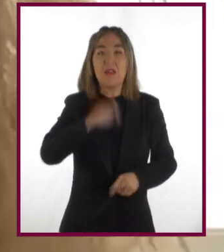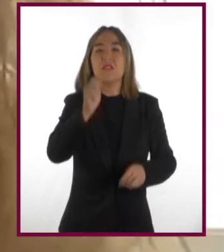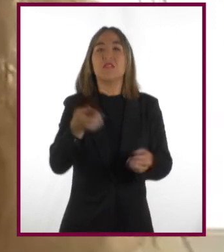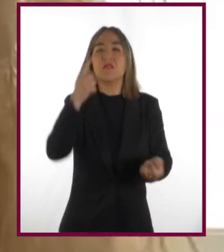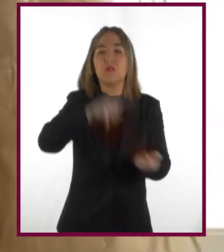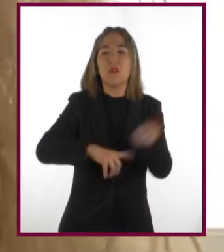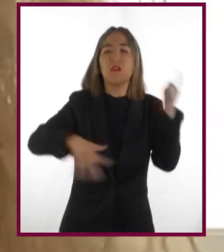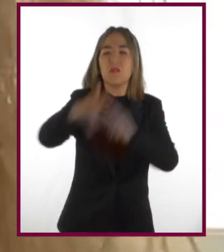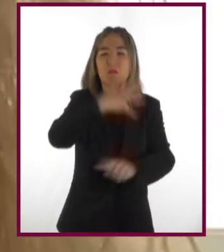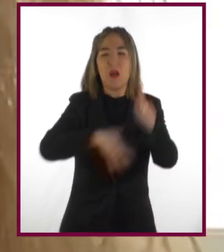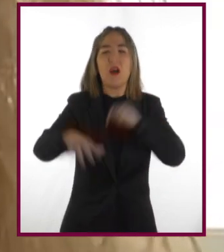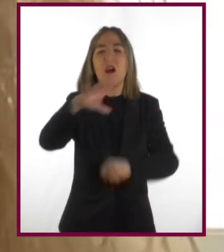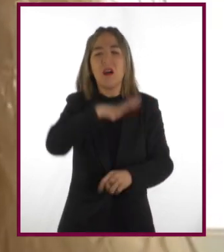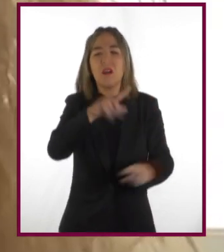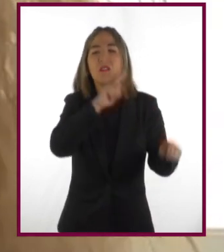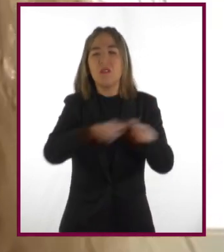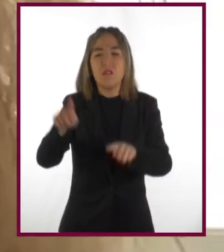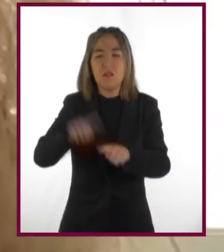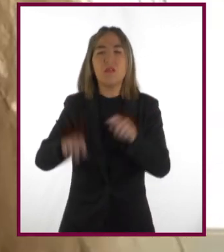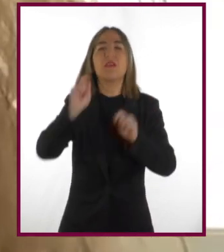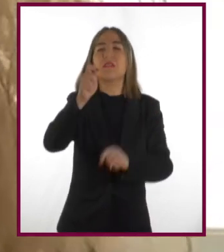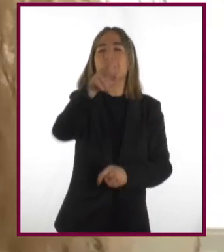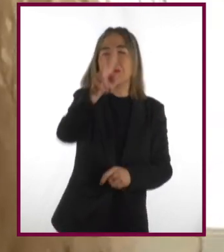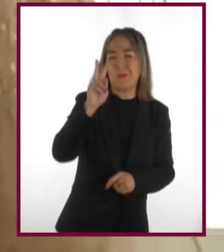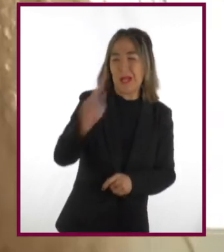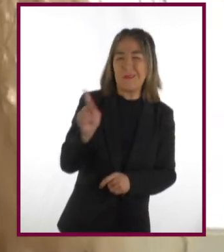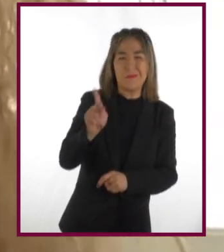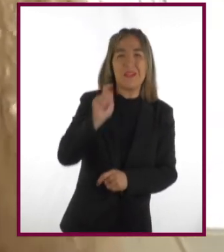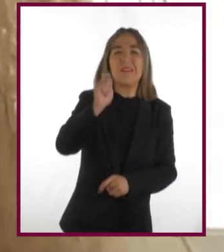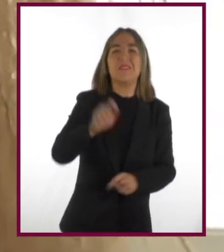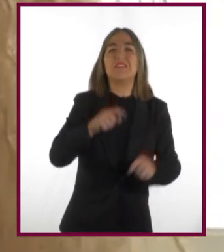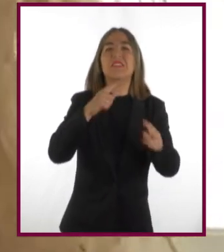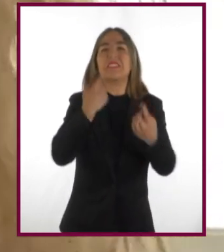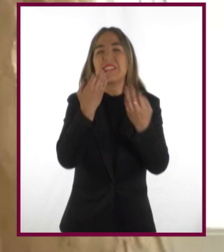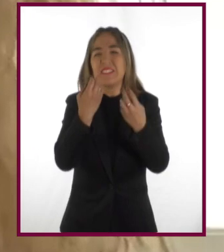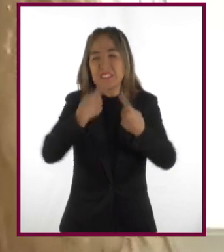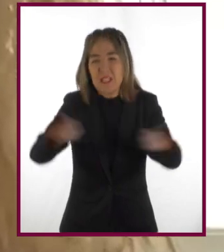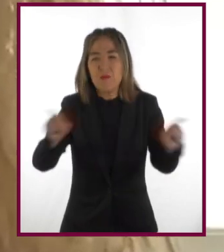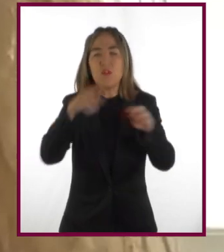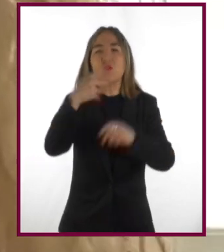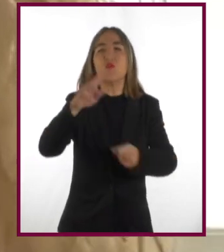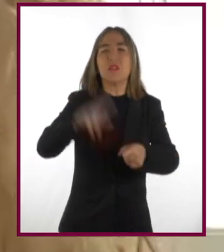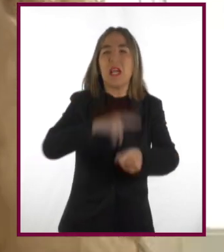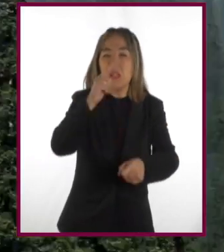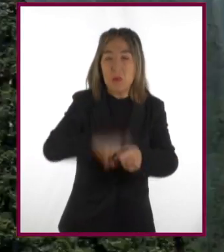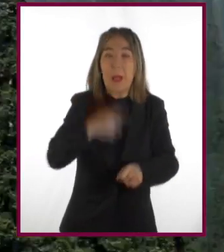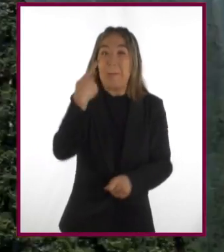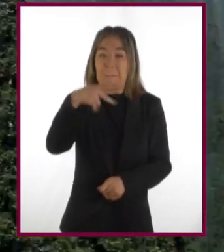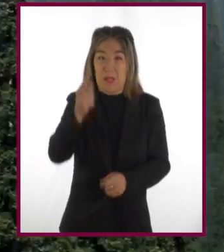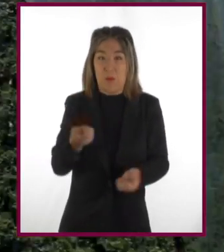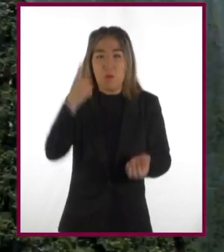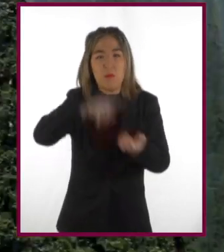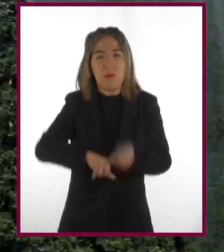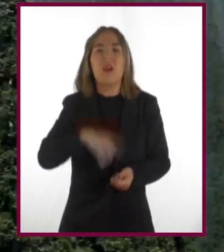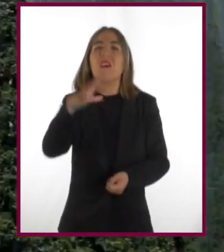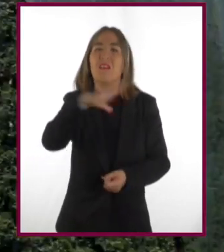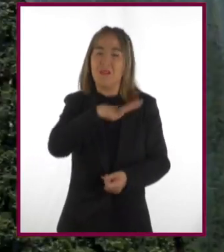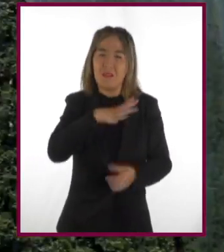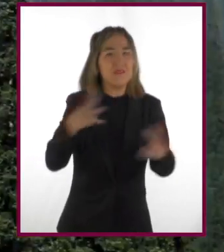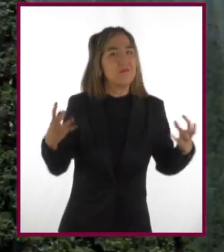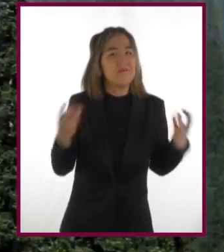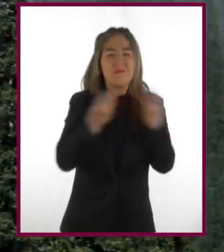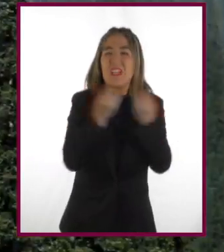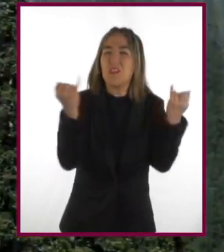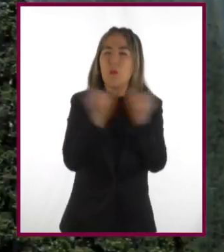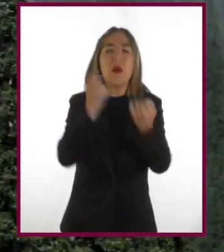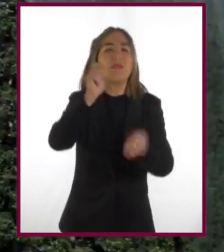mundo de que nos rodea existen muchos fenómenos que aparentemente son de distinta índole y naturaleza y que sin embargo tienen mucho